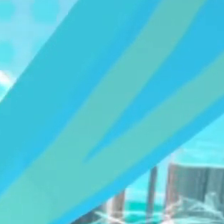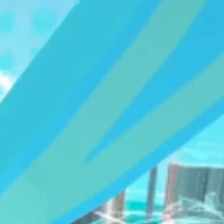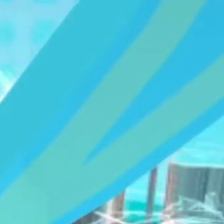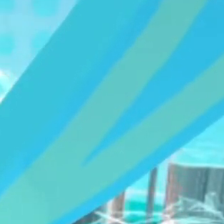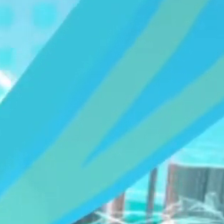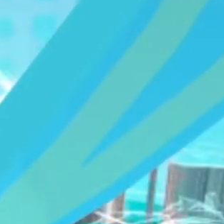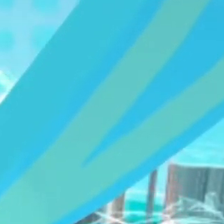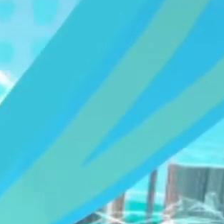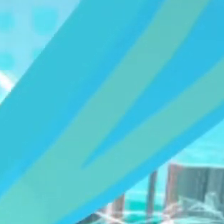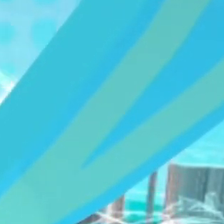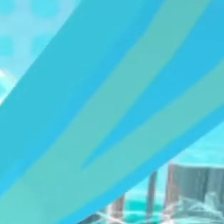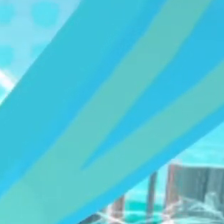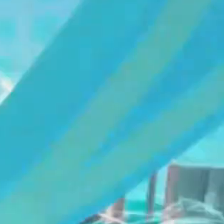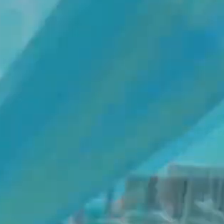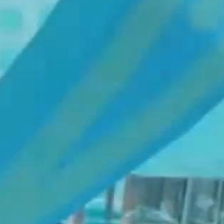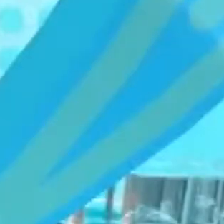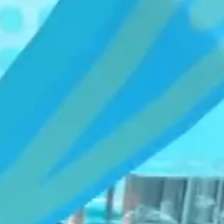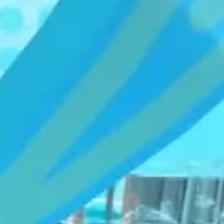céntimos.